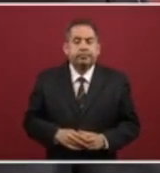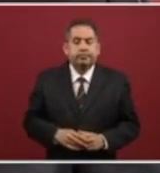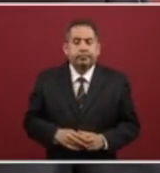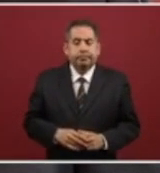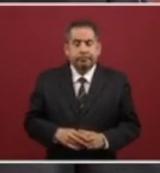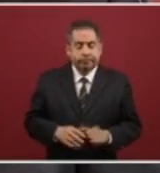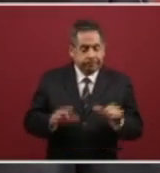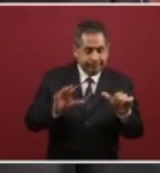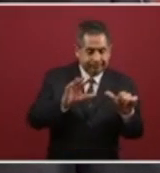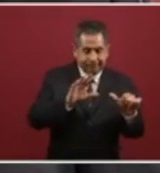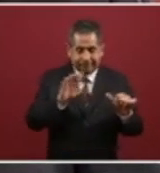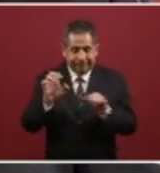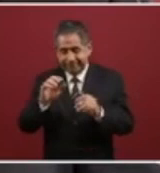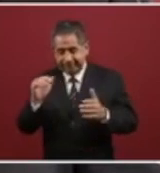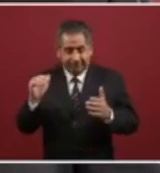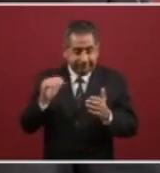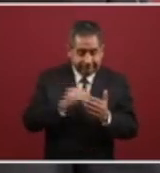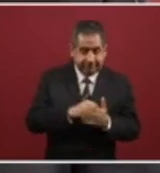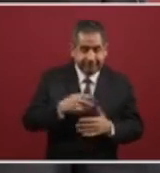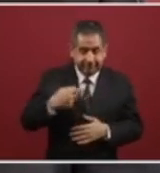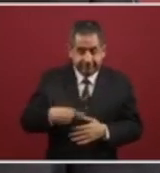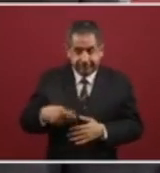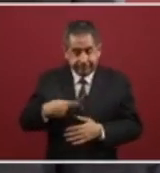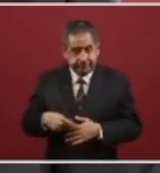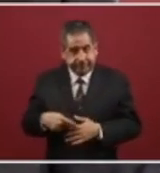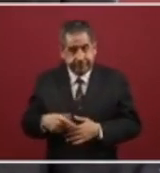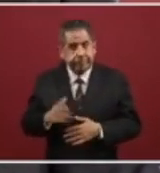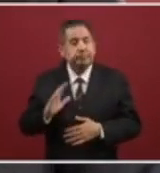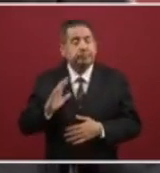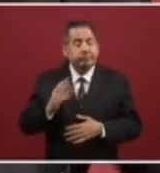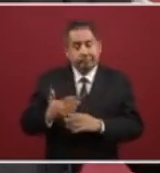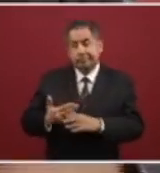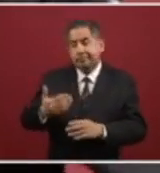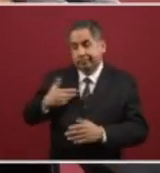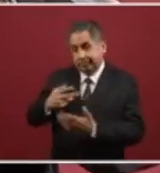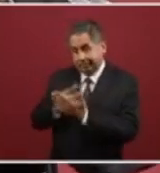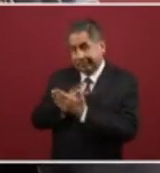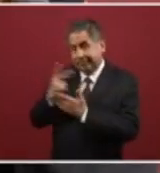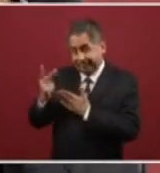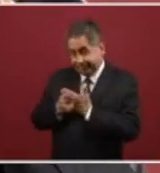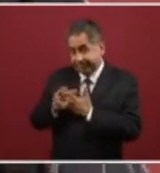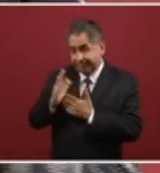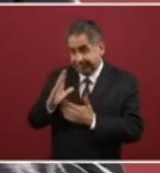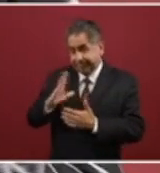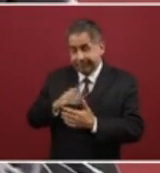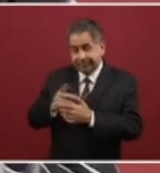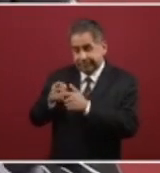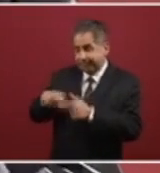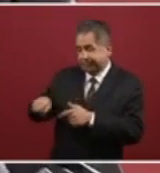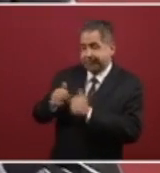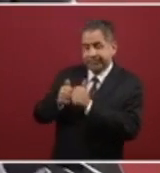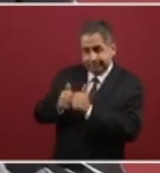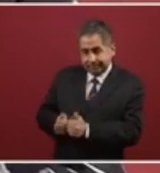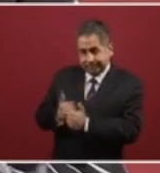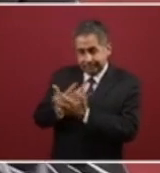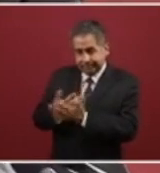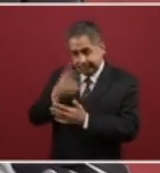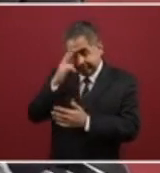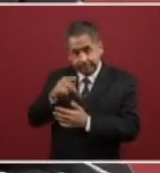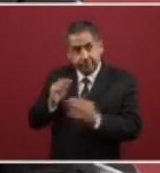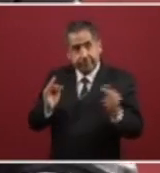De esas 600,000, no obstante que ya se tenía el programa de que esperen en México su